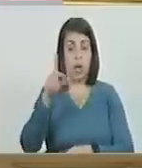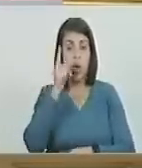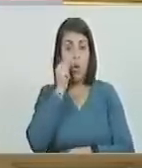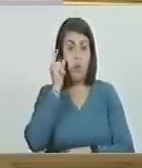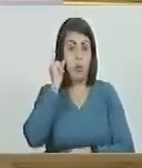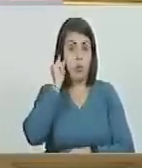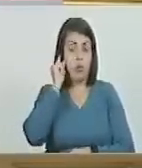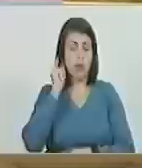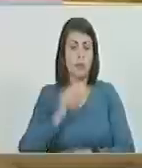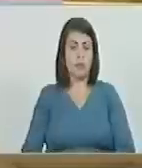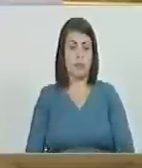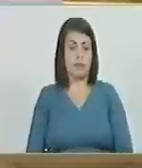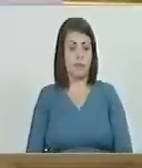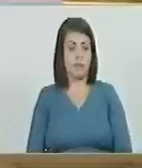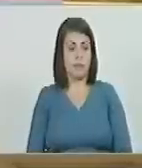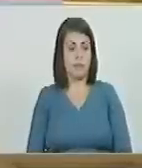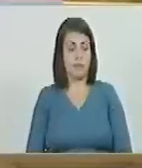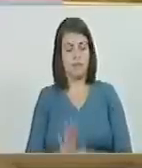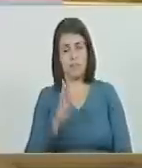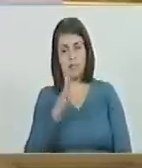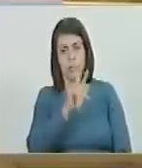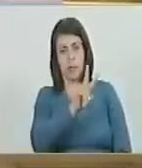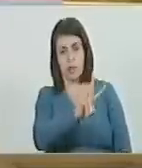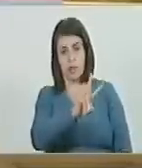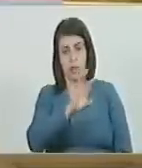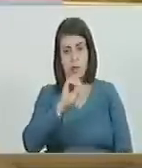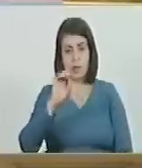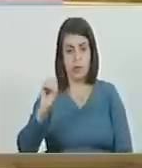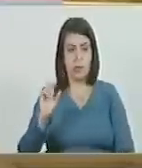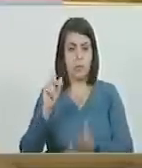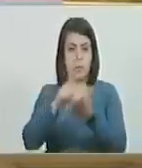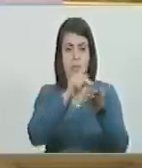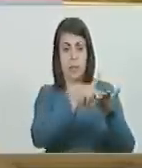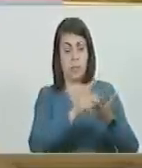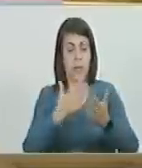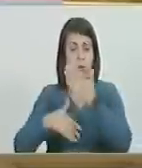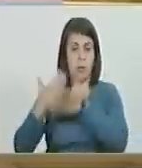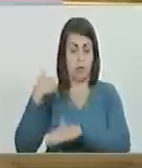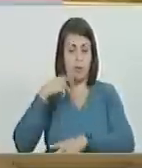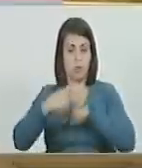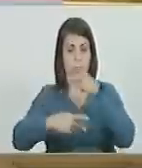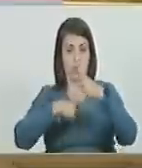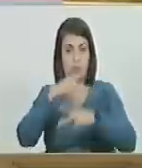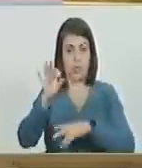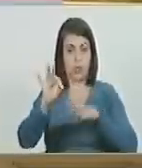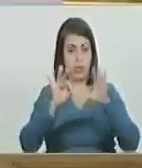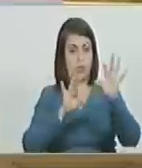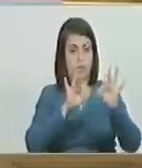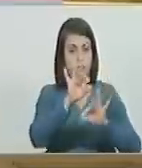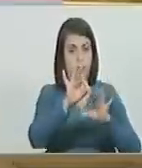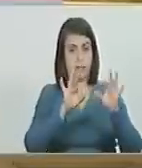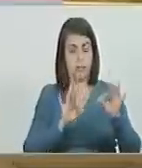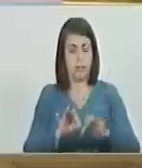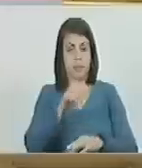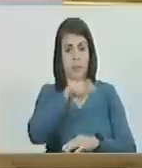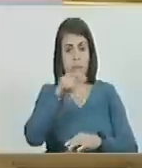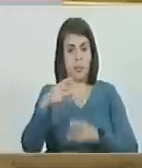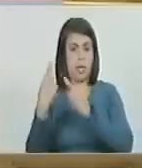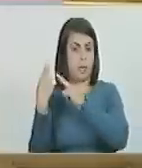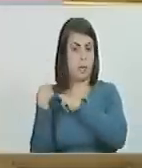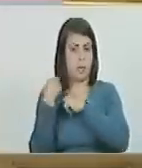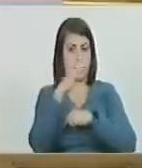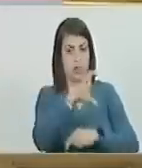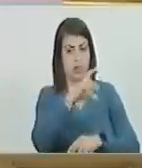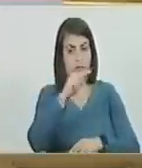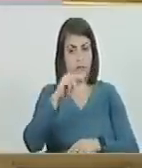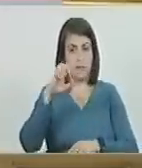venezolanos, de los casi 200 que participaron en este proceso de selección de rectoras y rectores